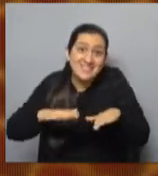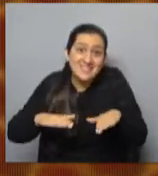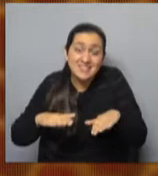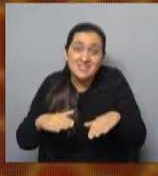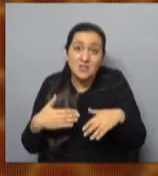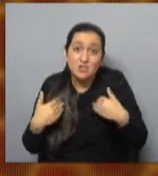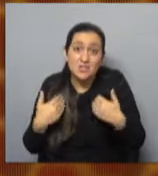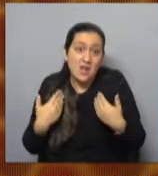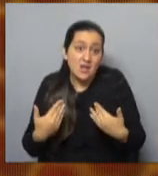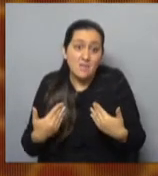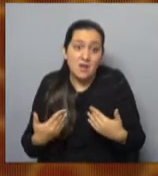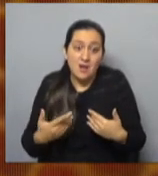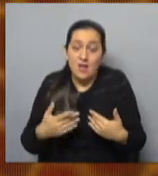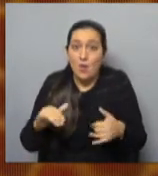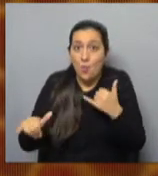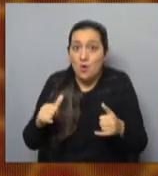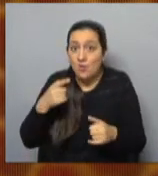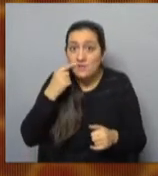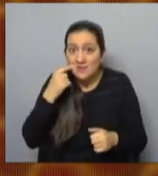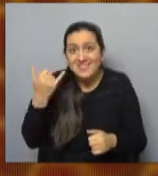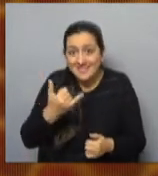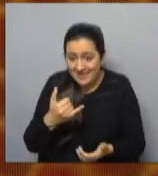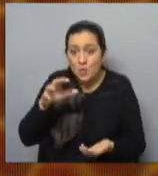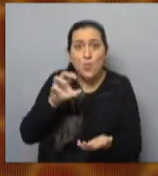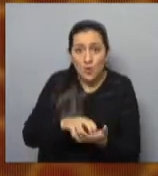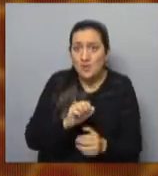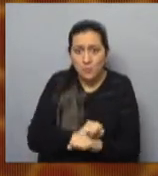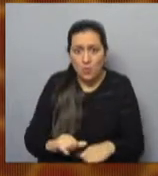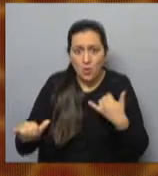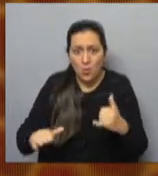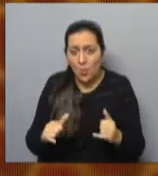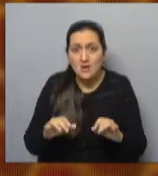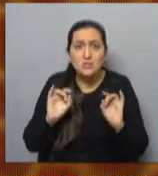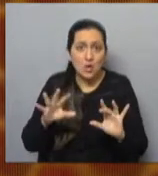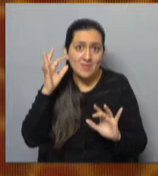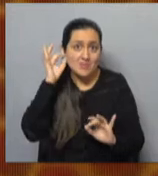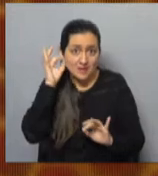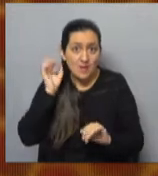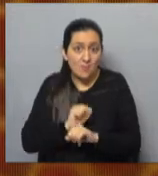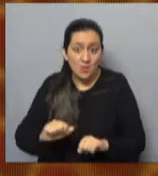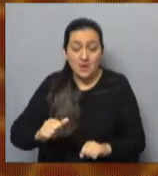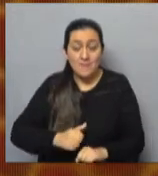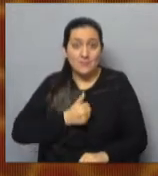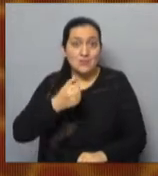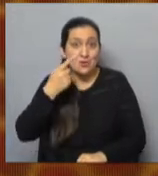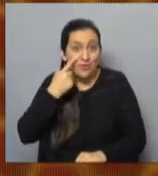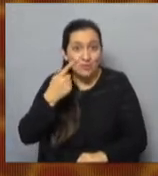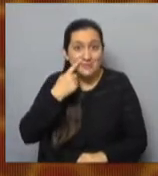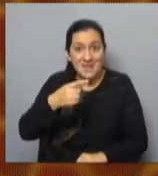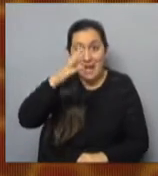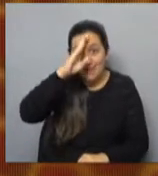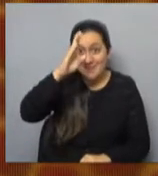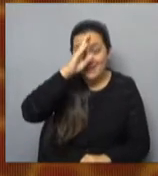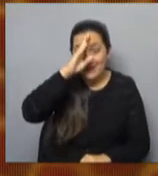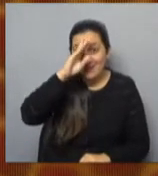a jugar con los varones tengan su espacio y puedan aprovechar y conocer y jugar y aprender y